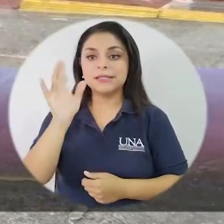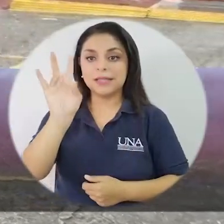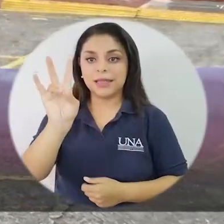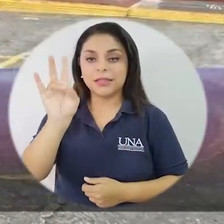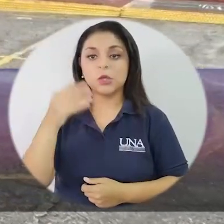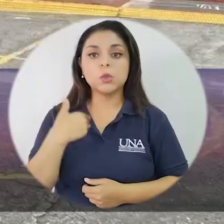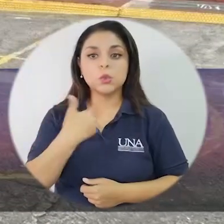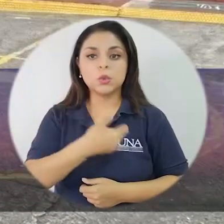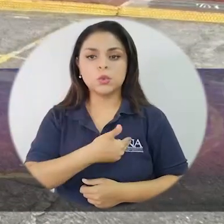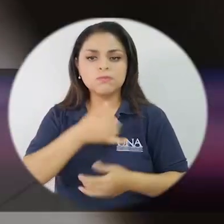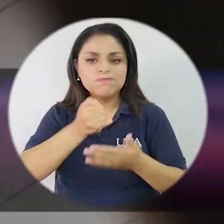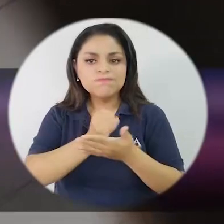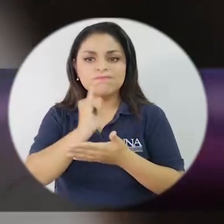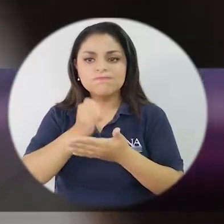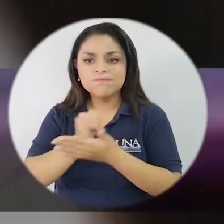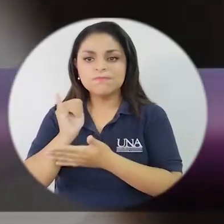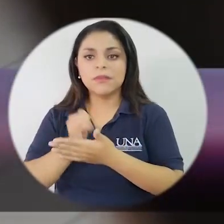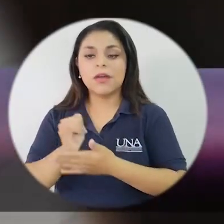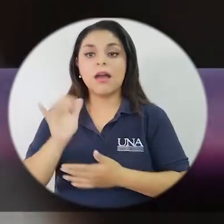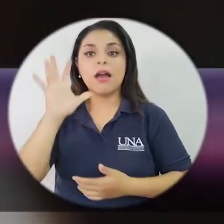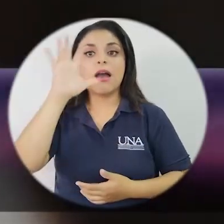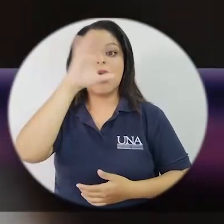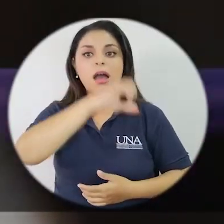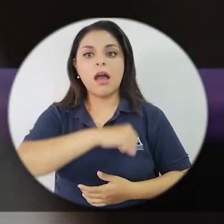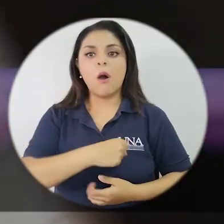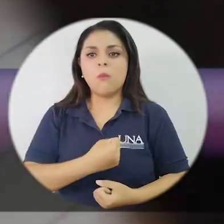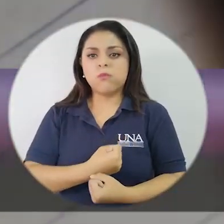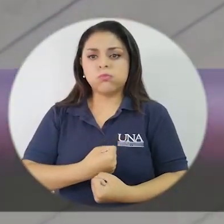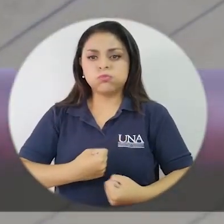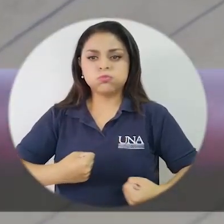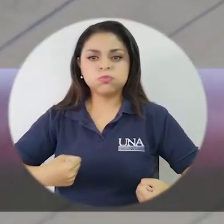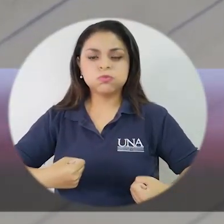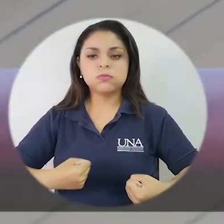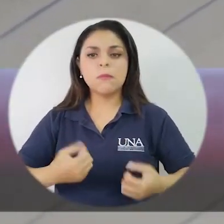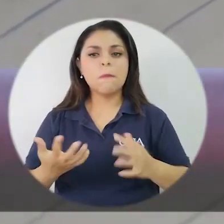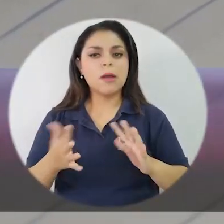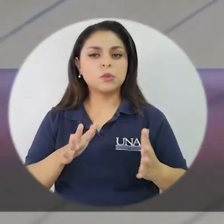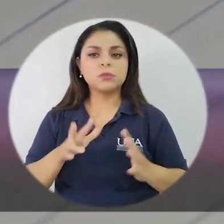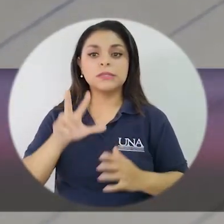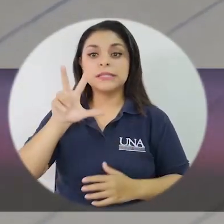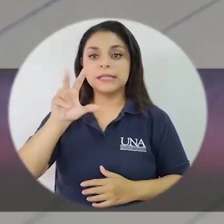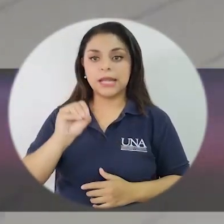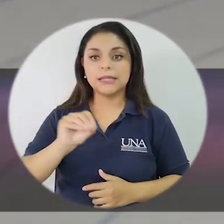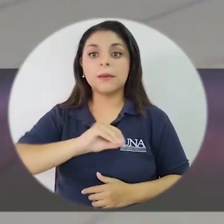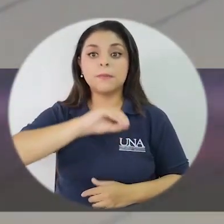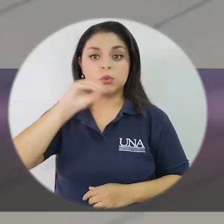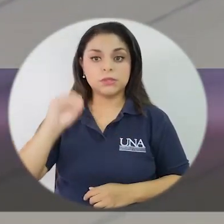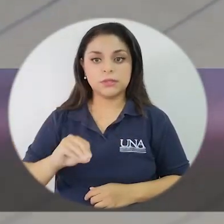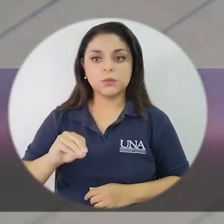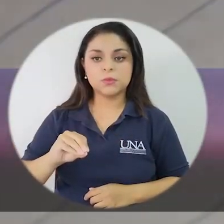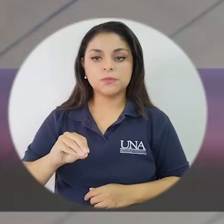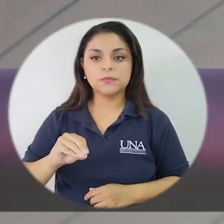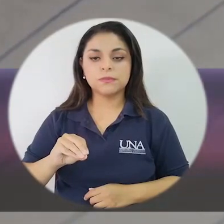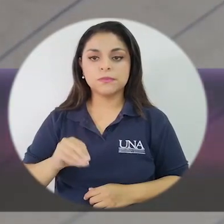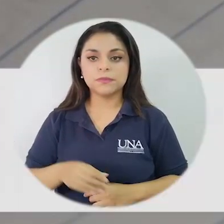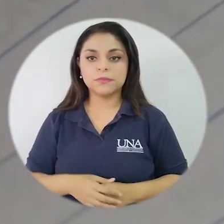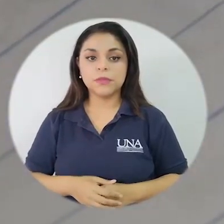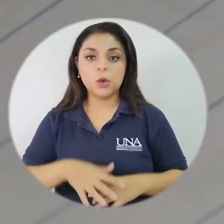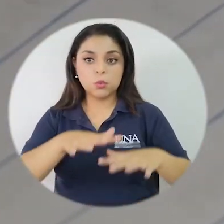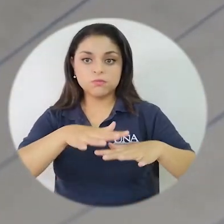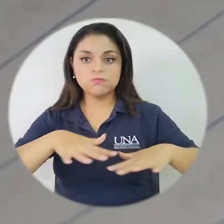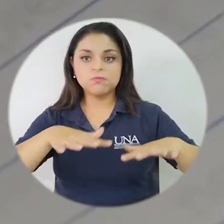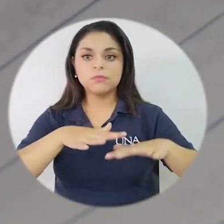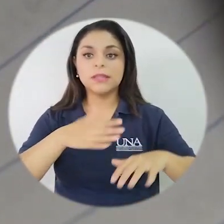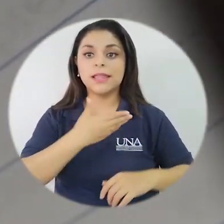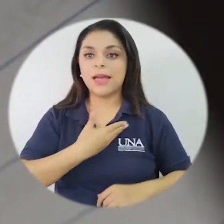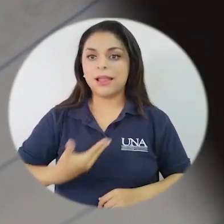investigación y nos damos cuenta de que el sobrepeso y la obesidad está cerca del 30% en una región